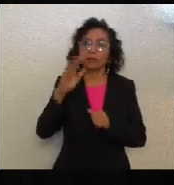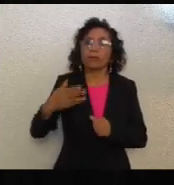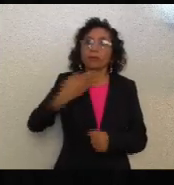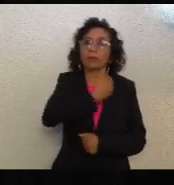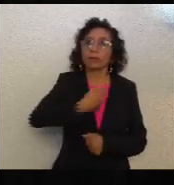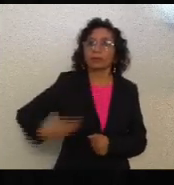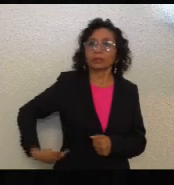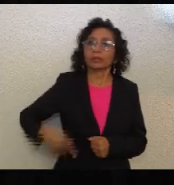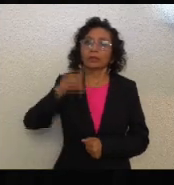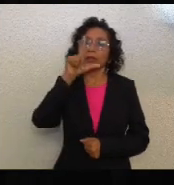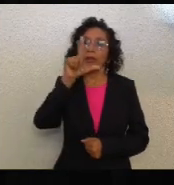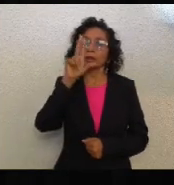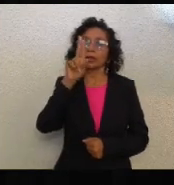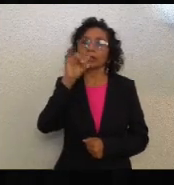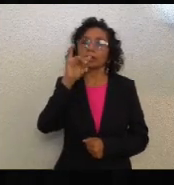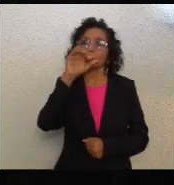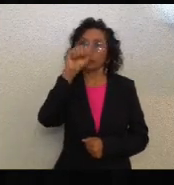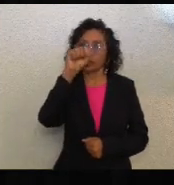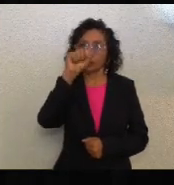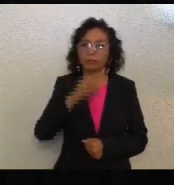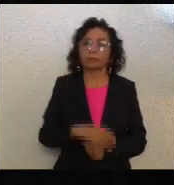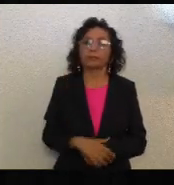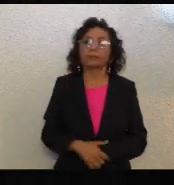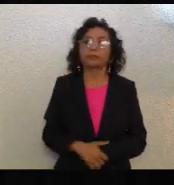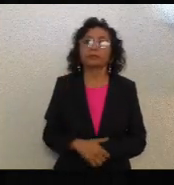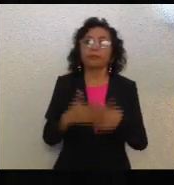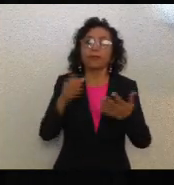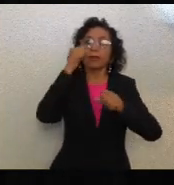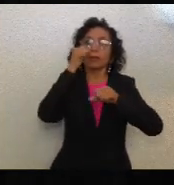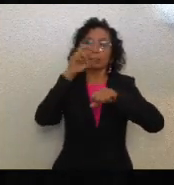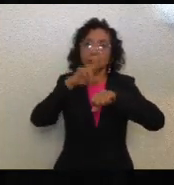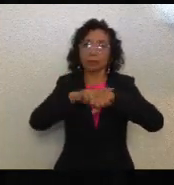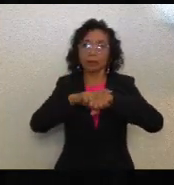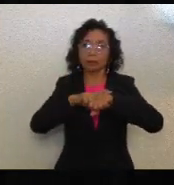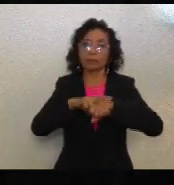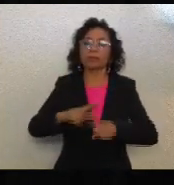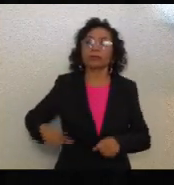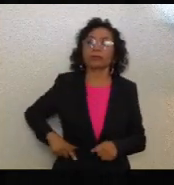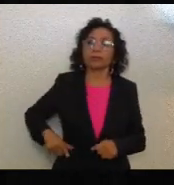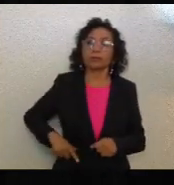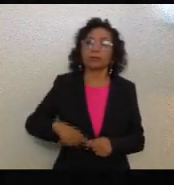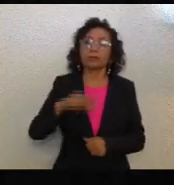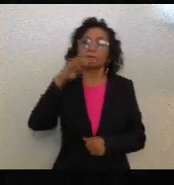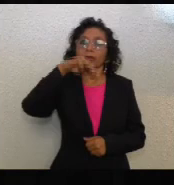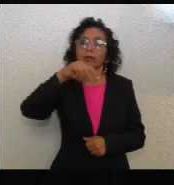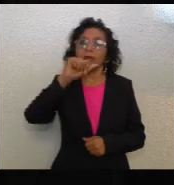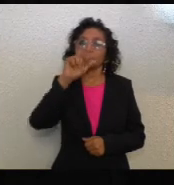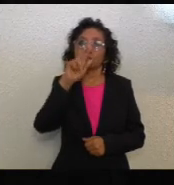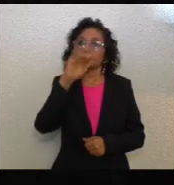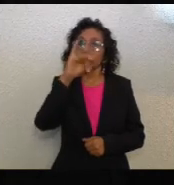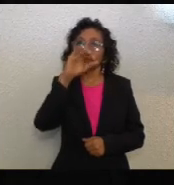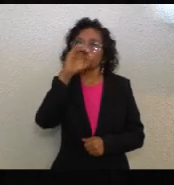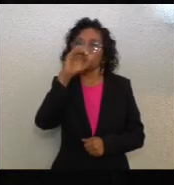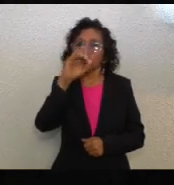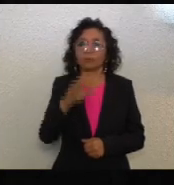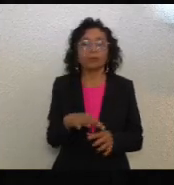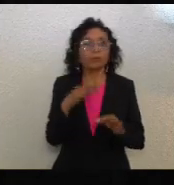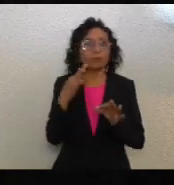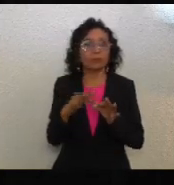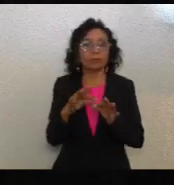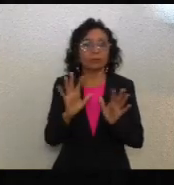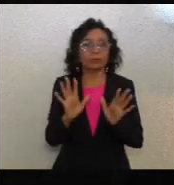Presidente Constitucional de los Estados Unidos Mexicanos. El Secretario de Gobernación, licenciado Mario Moya Palencia. Rúbricas.